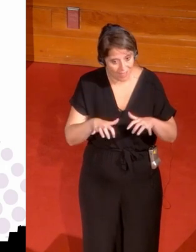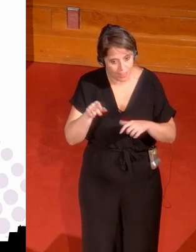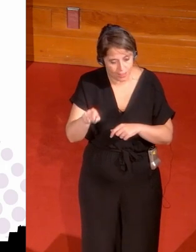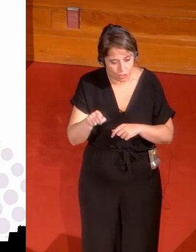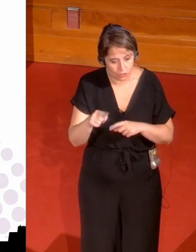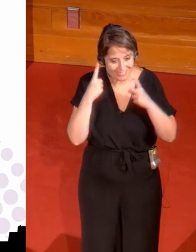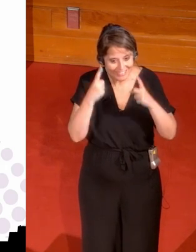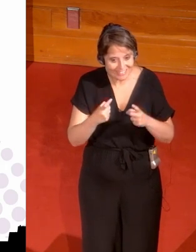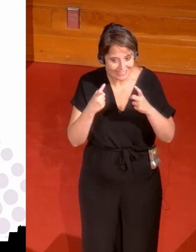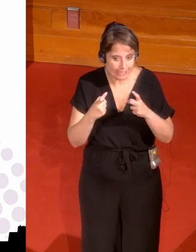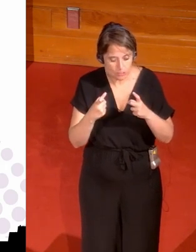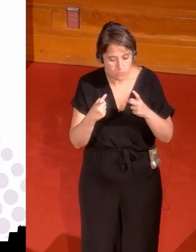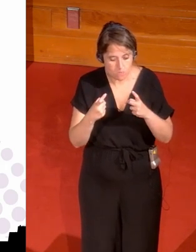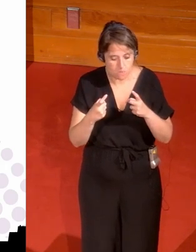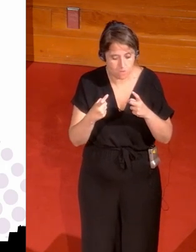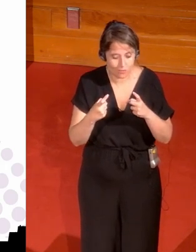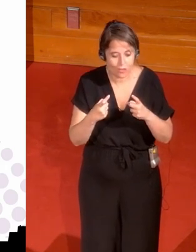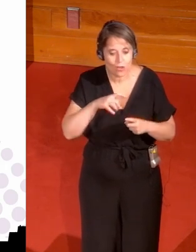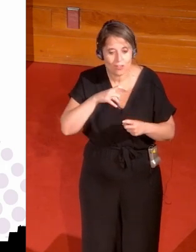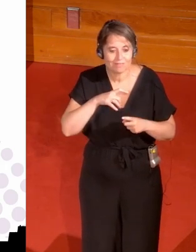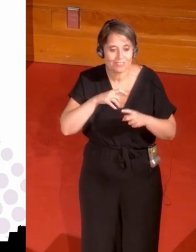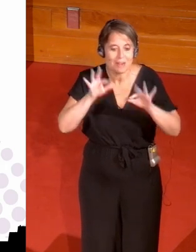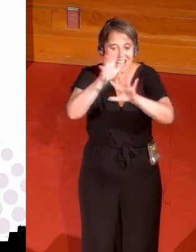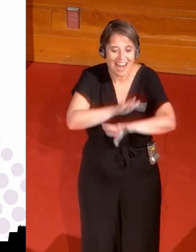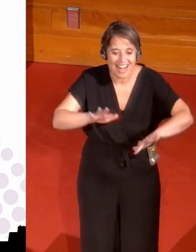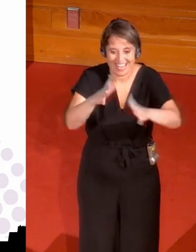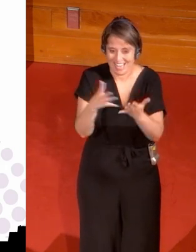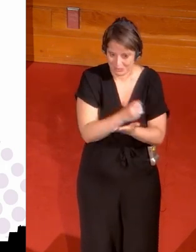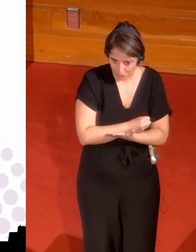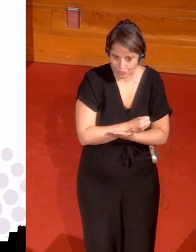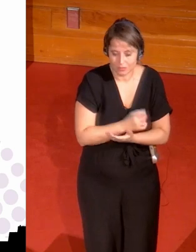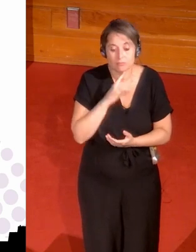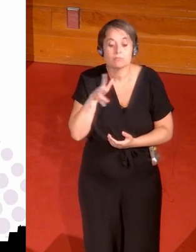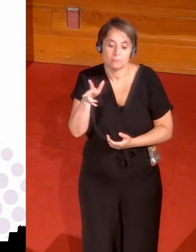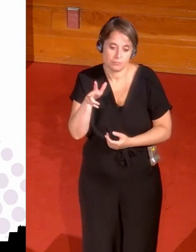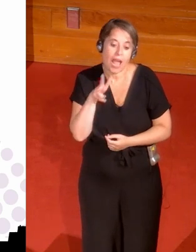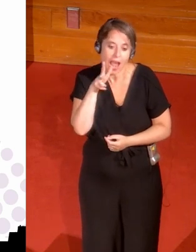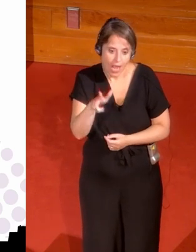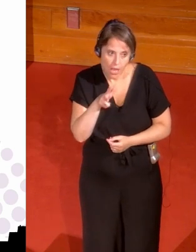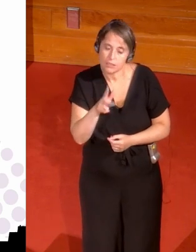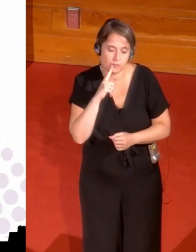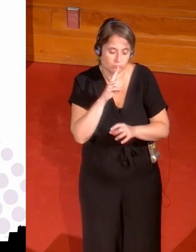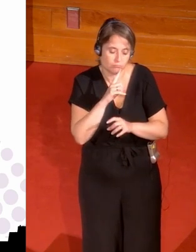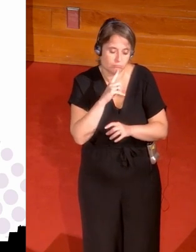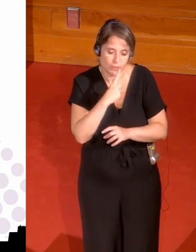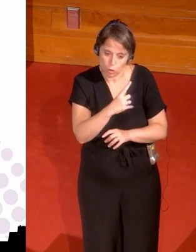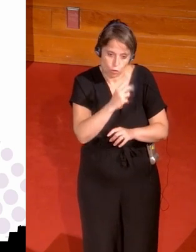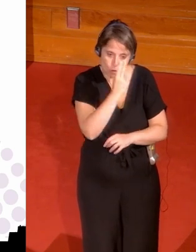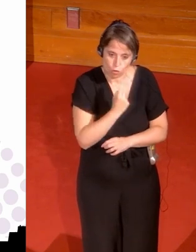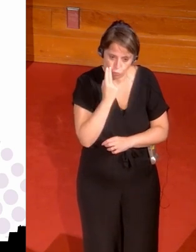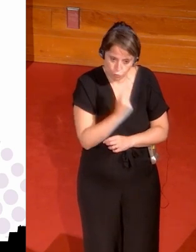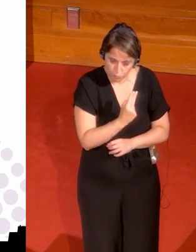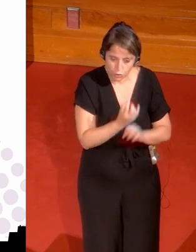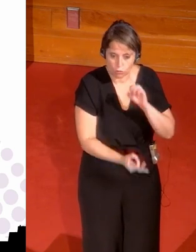cuadratura del círculo no contentar a todos por una parte dijo que evidentemente que ella mantendría el compromiso desde